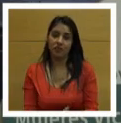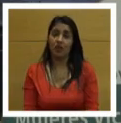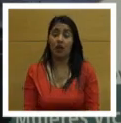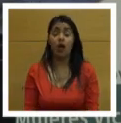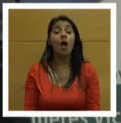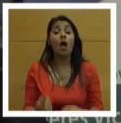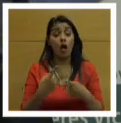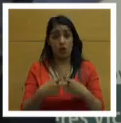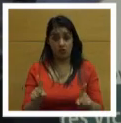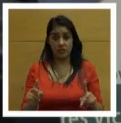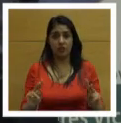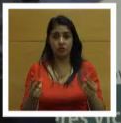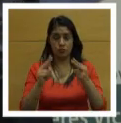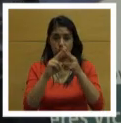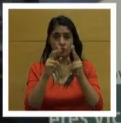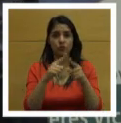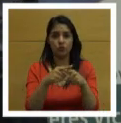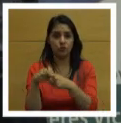Otra construcción social,